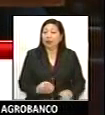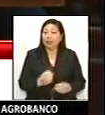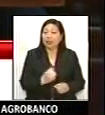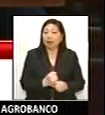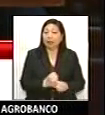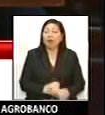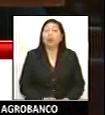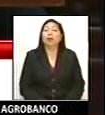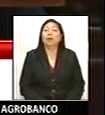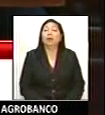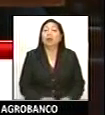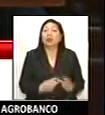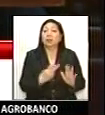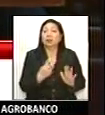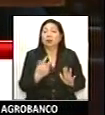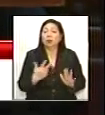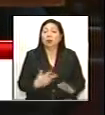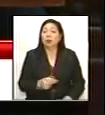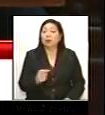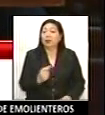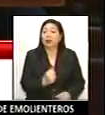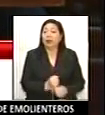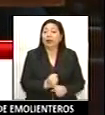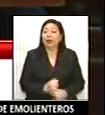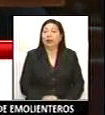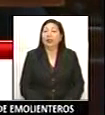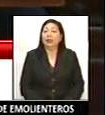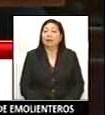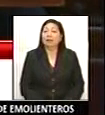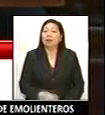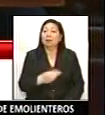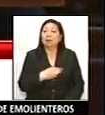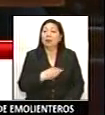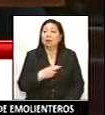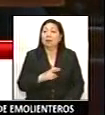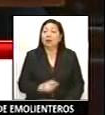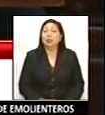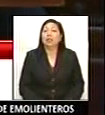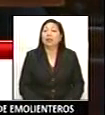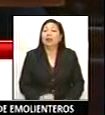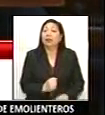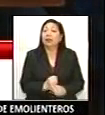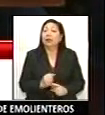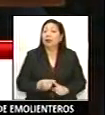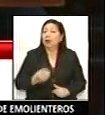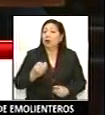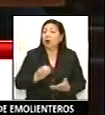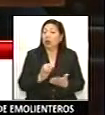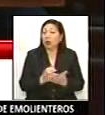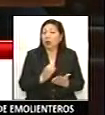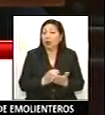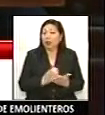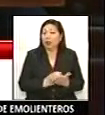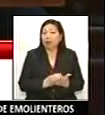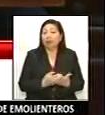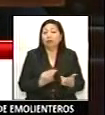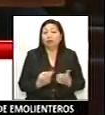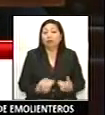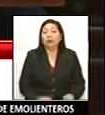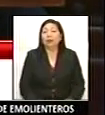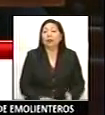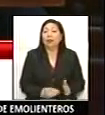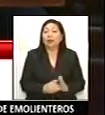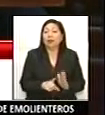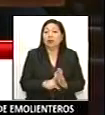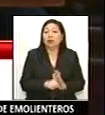laboral del Decreto Legislativo 728 a los trabajadores que laboran en el Ministerio Público bajo el régimen laboral especial de contratación administrativa de servicios regulados por el